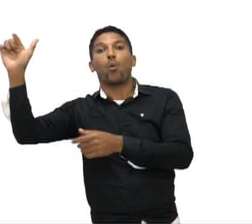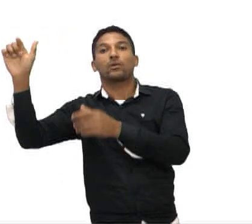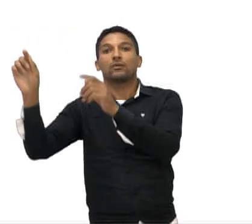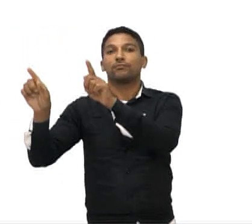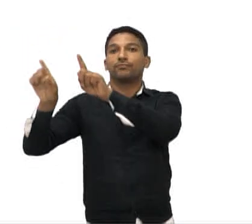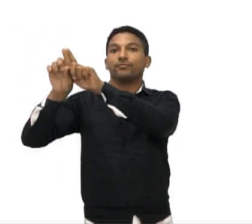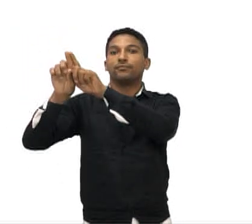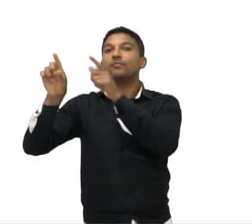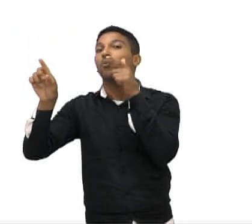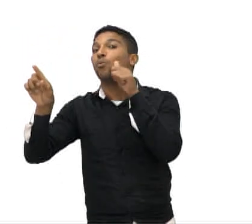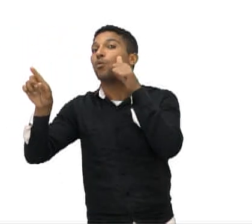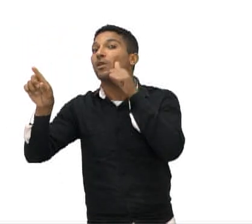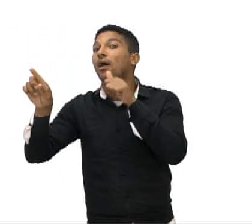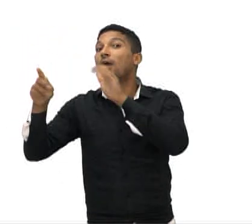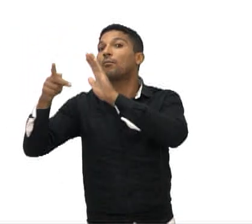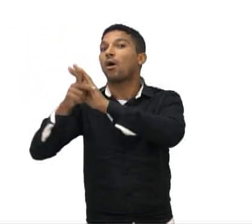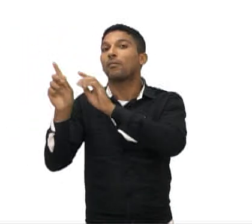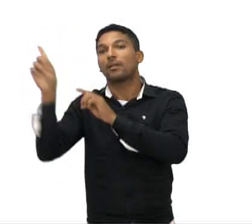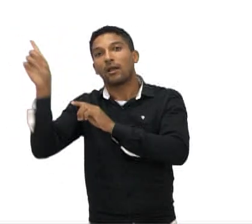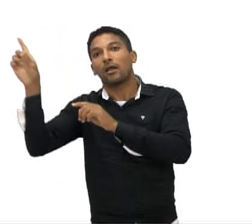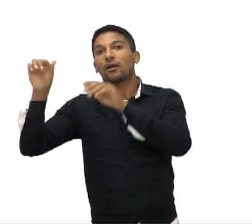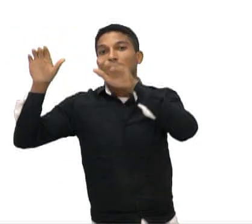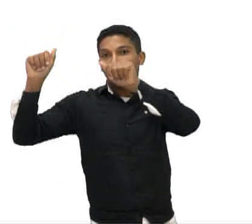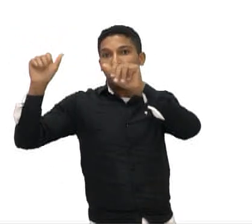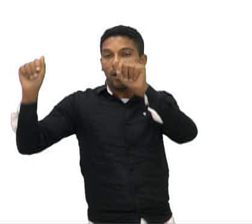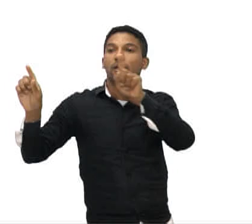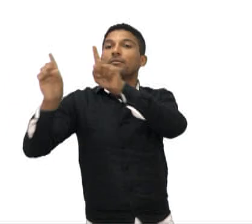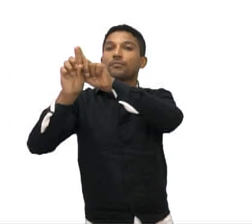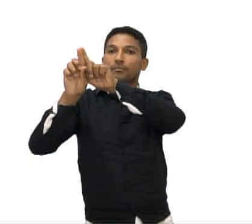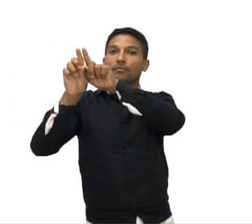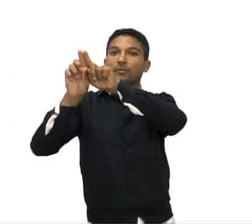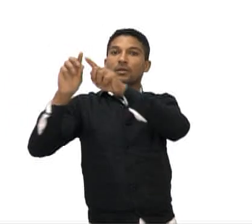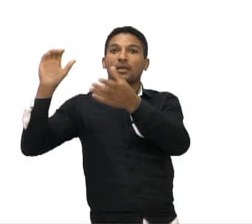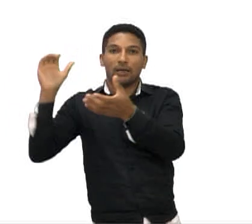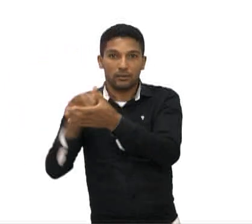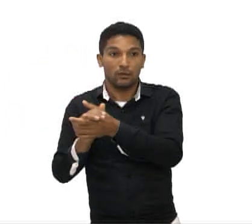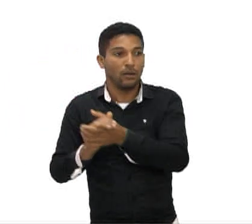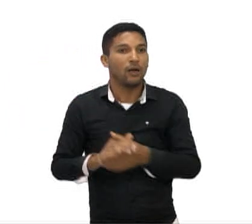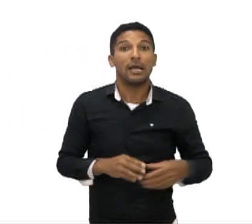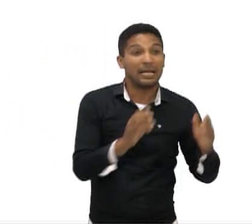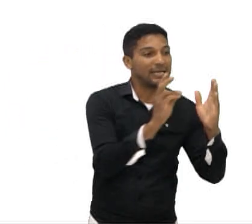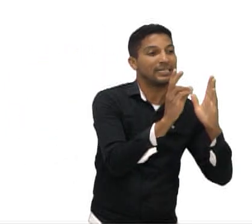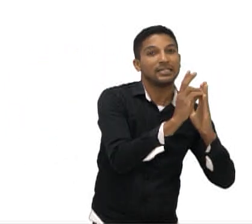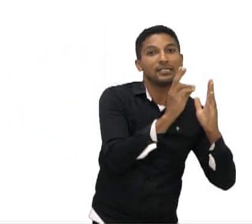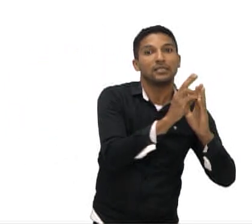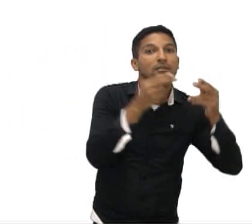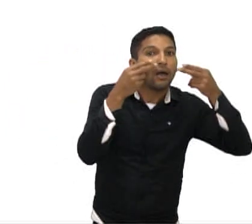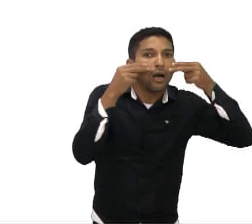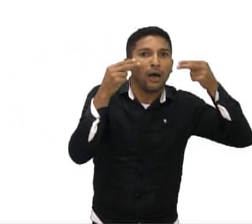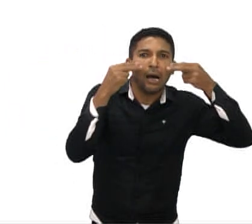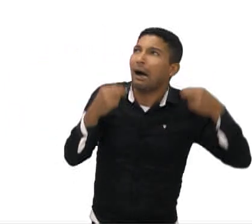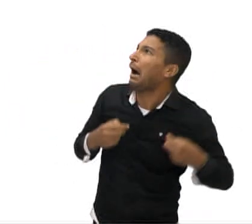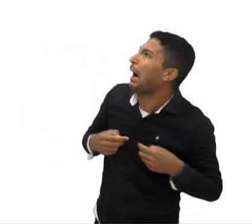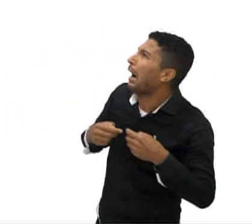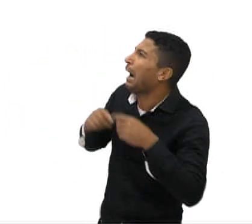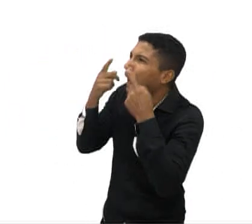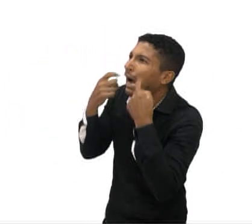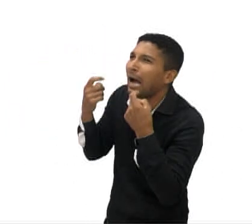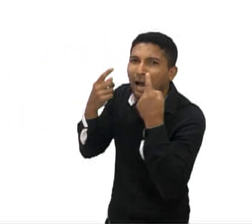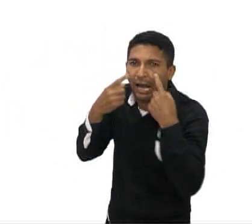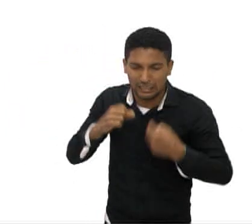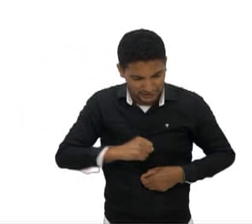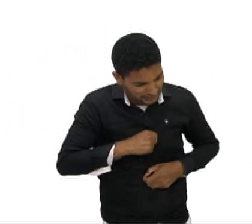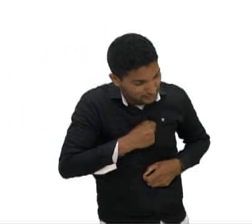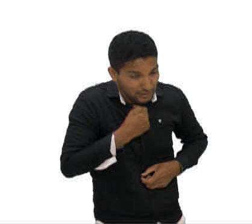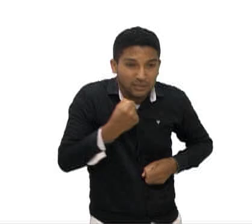sintió dolida y totalmente desesperada. Entonces, en un rapto de furia, cayó en